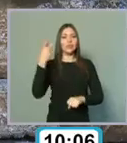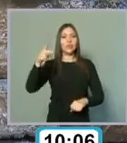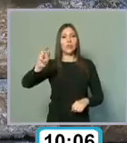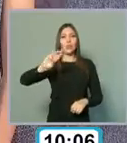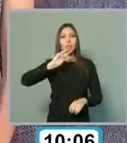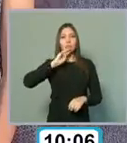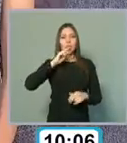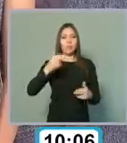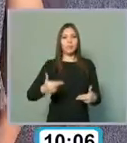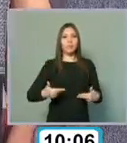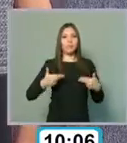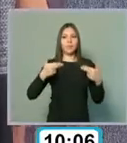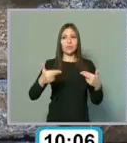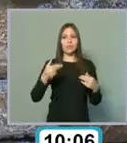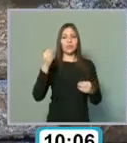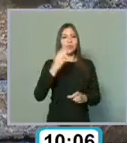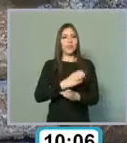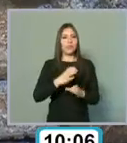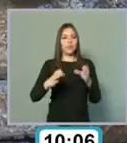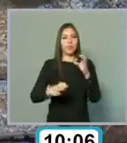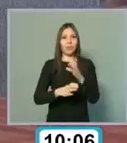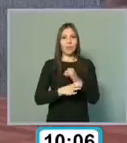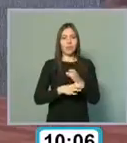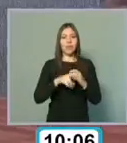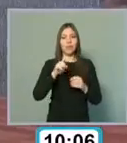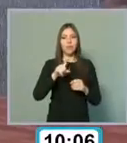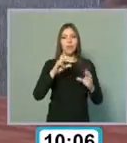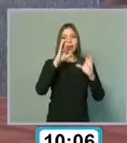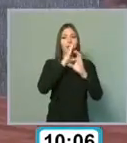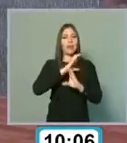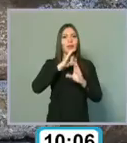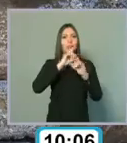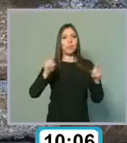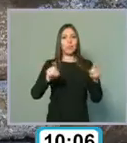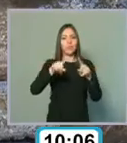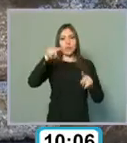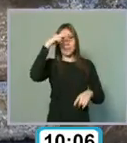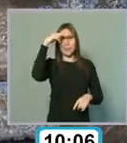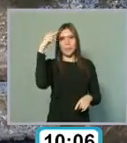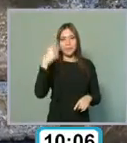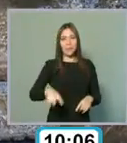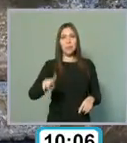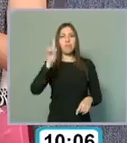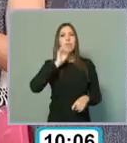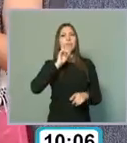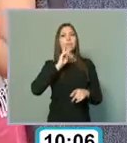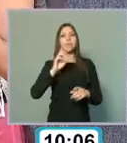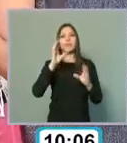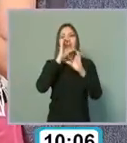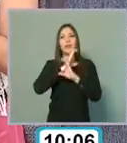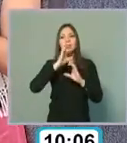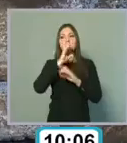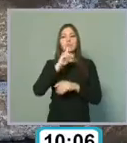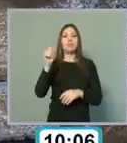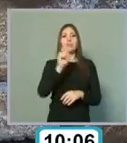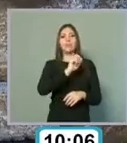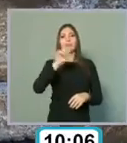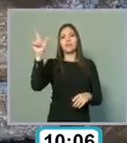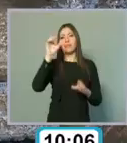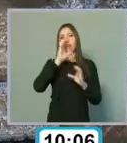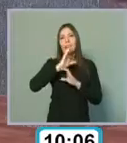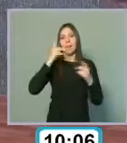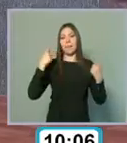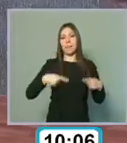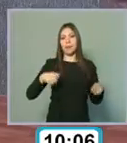madre, por todo lo que hizo dentro del cancionero mexicano, o sea, cantando grandes temas de grandes